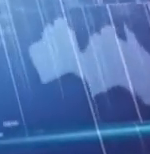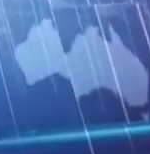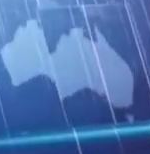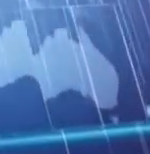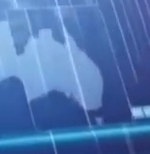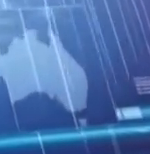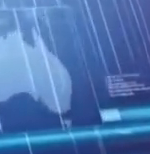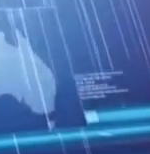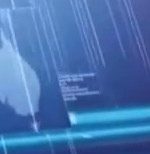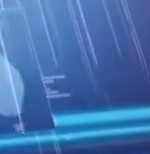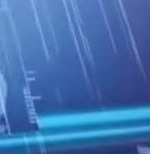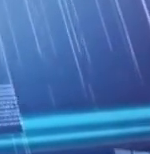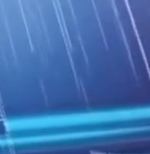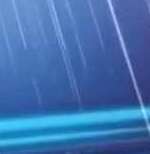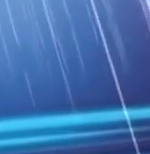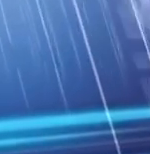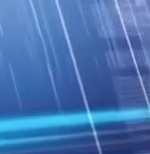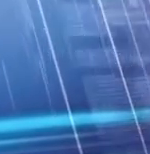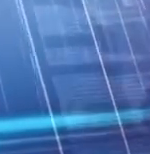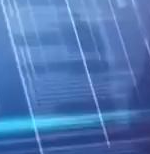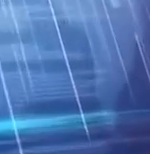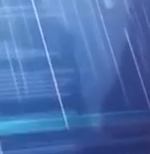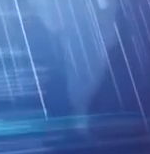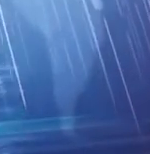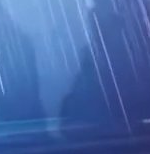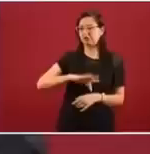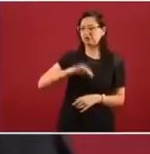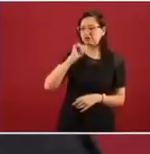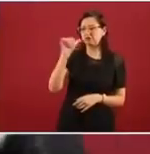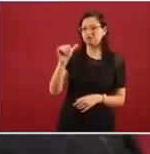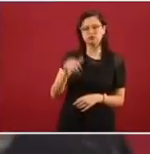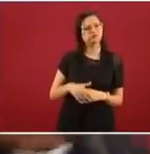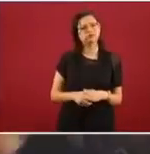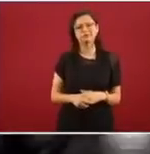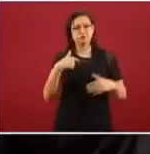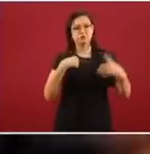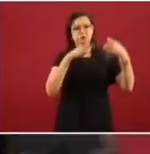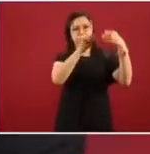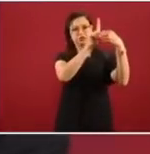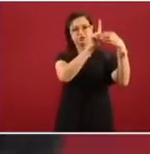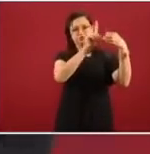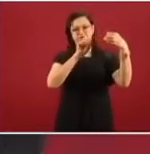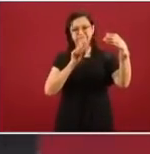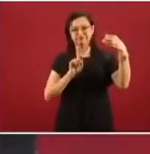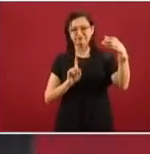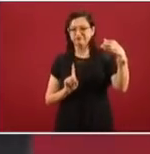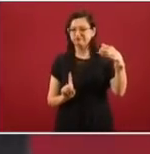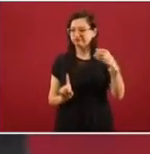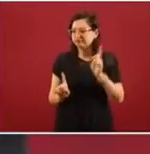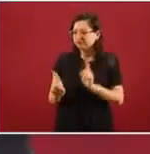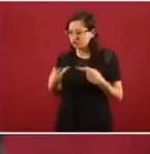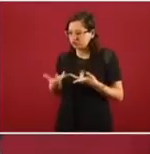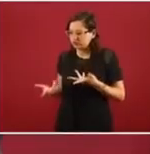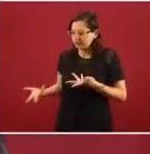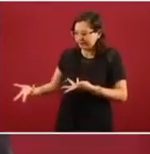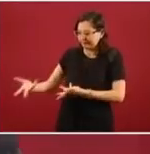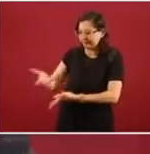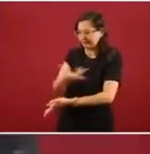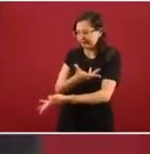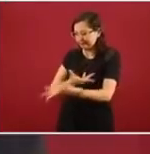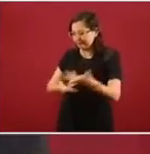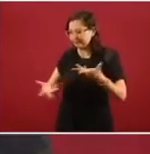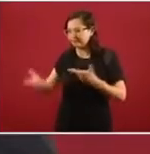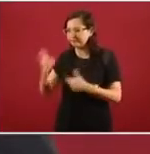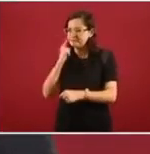la ciudadanía no hay molestias de cómo el gobierno está manejando la pandemia. Porque yo ando abajo, a ras de tierra y